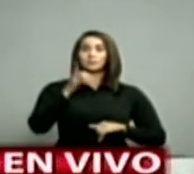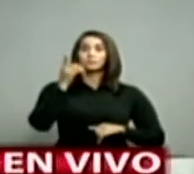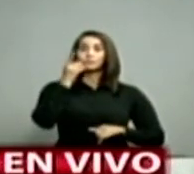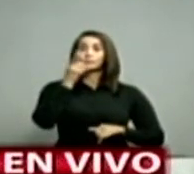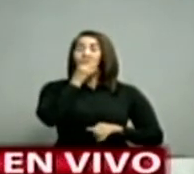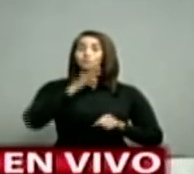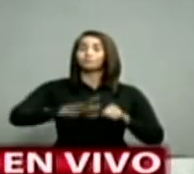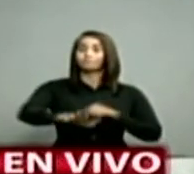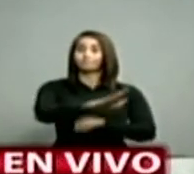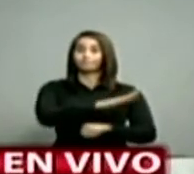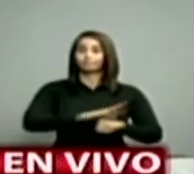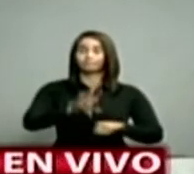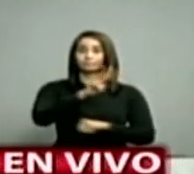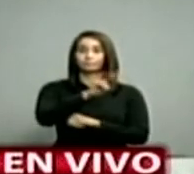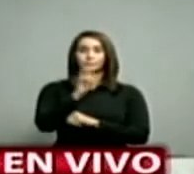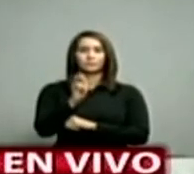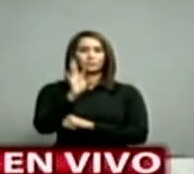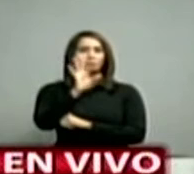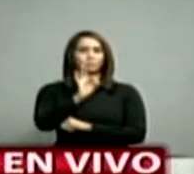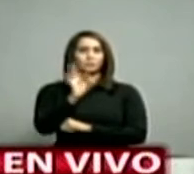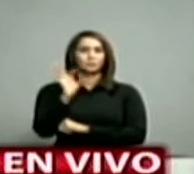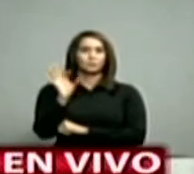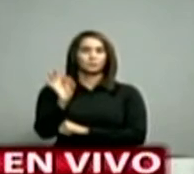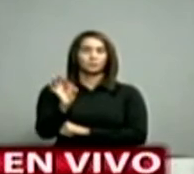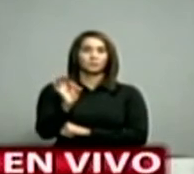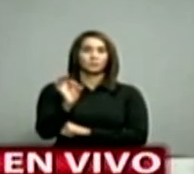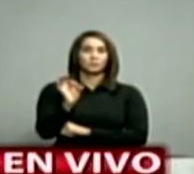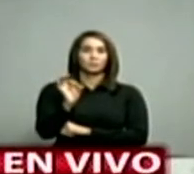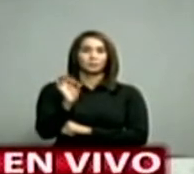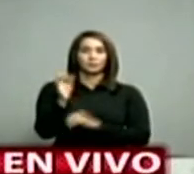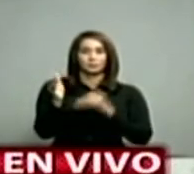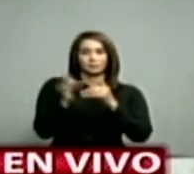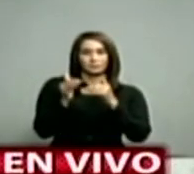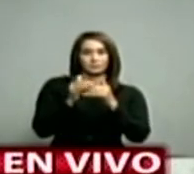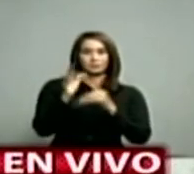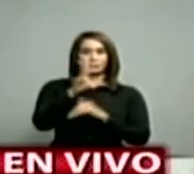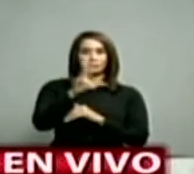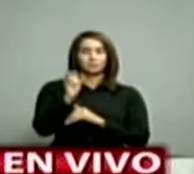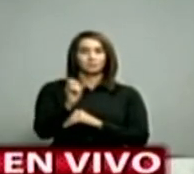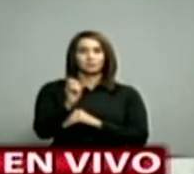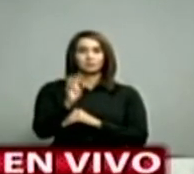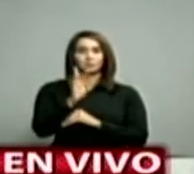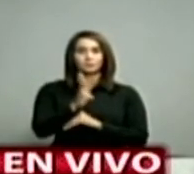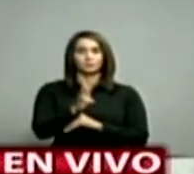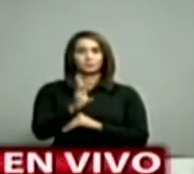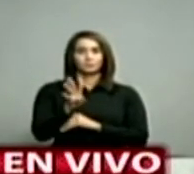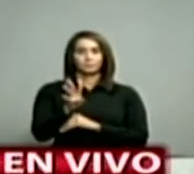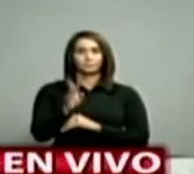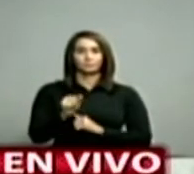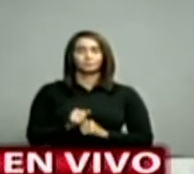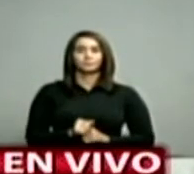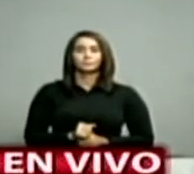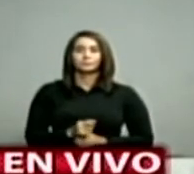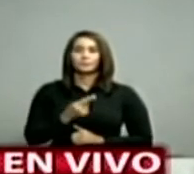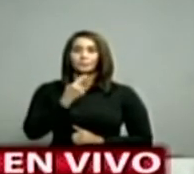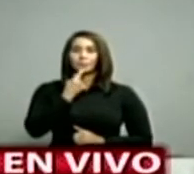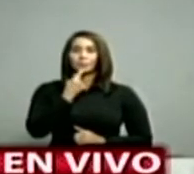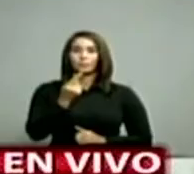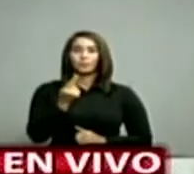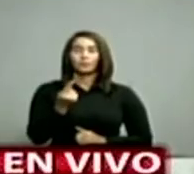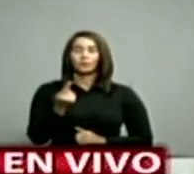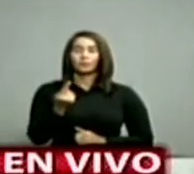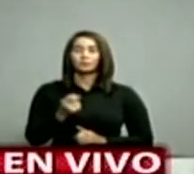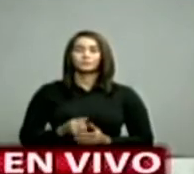con 299 casi 300 de las 520 que mencionamos